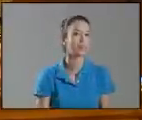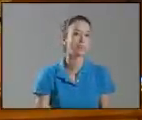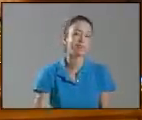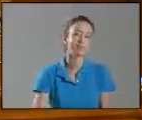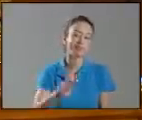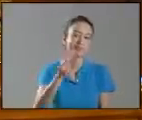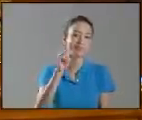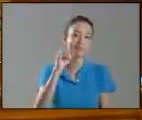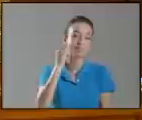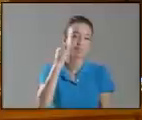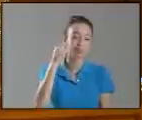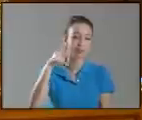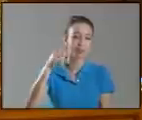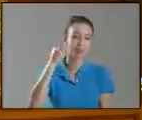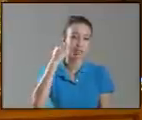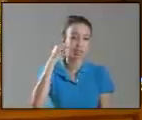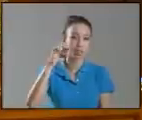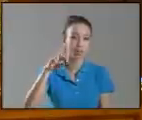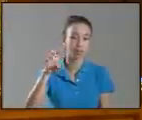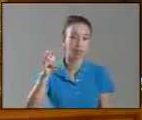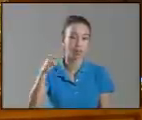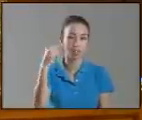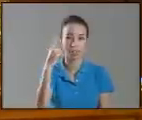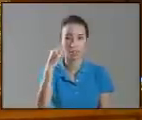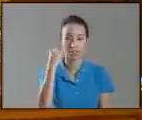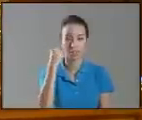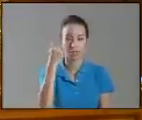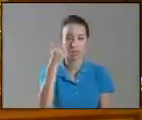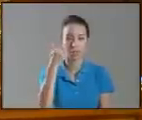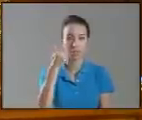¿Ese está leyendo? ¿En dónde?